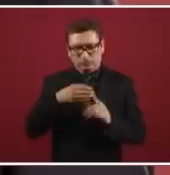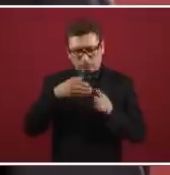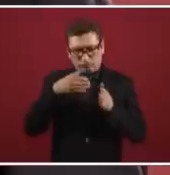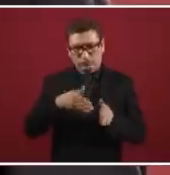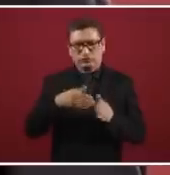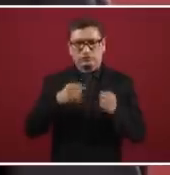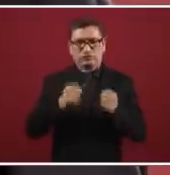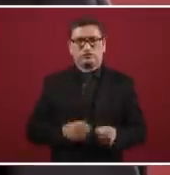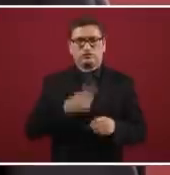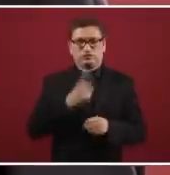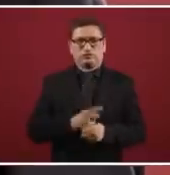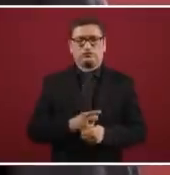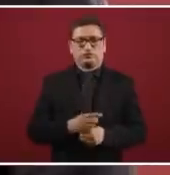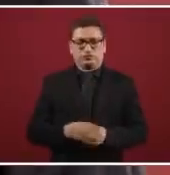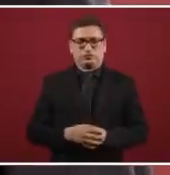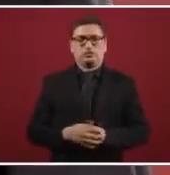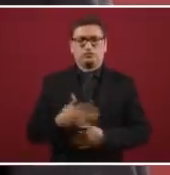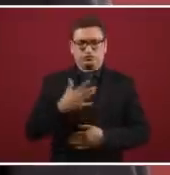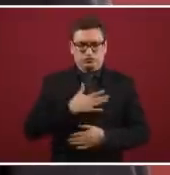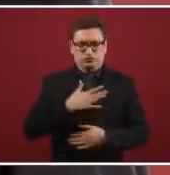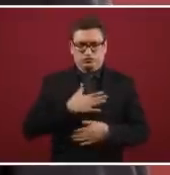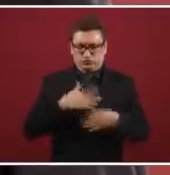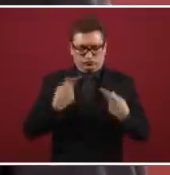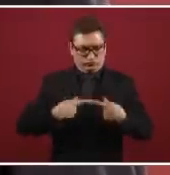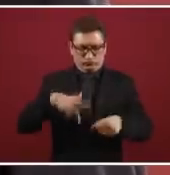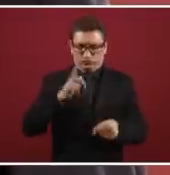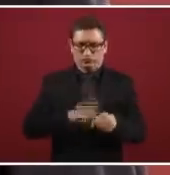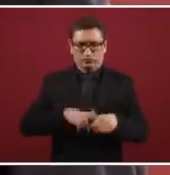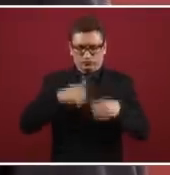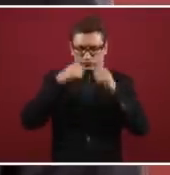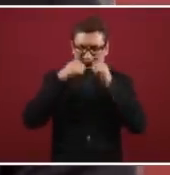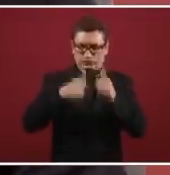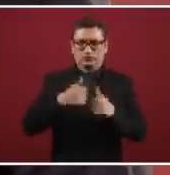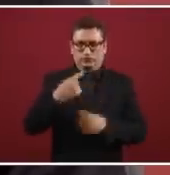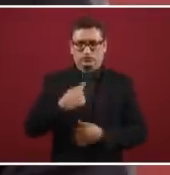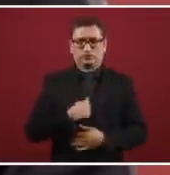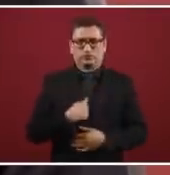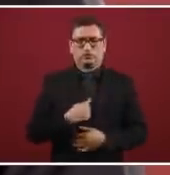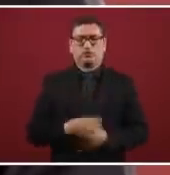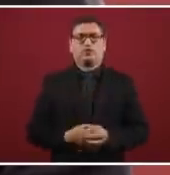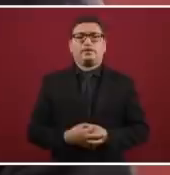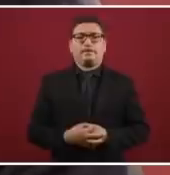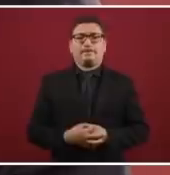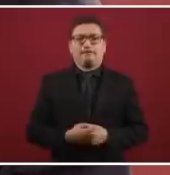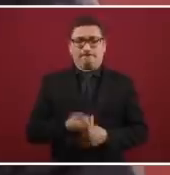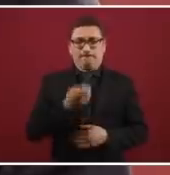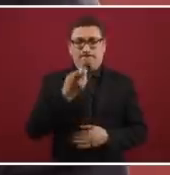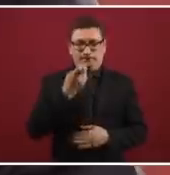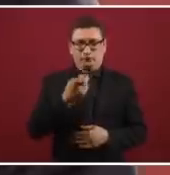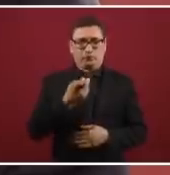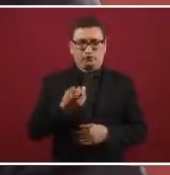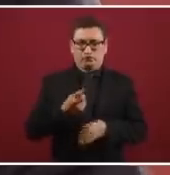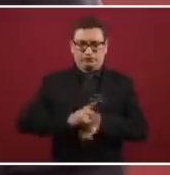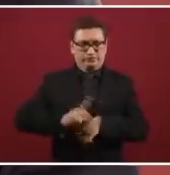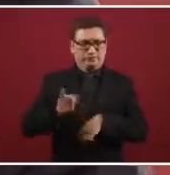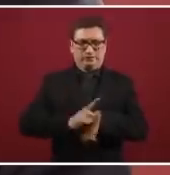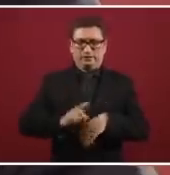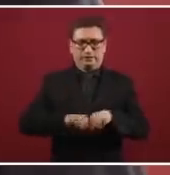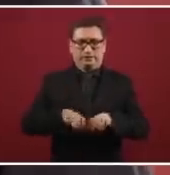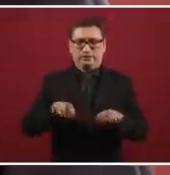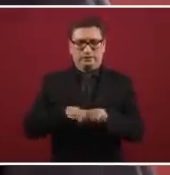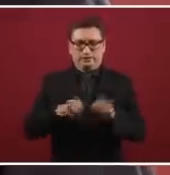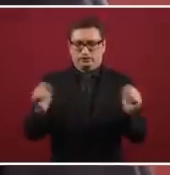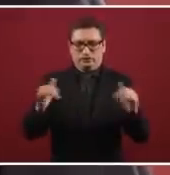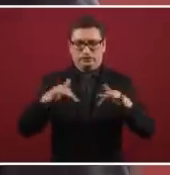seguridad a nadie, lo estoy atendiendo personalmente. Por eso se reúne todos los días el Gabinete de